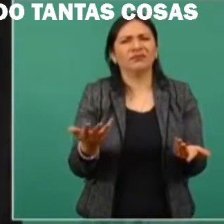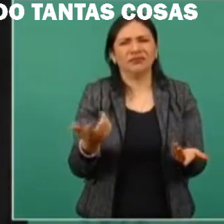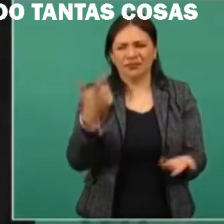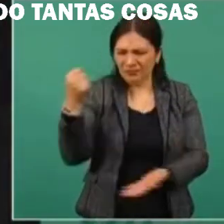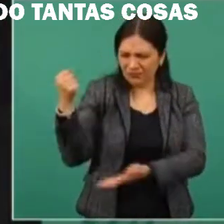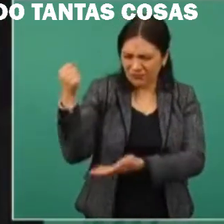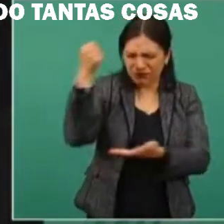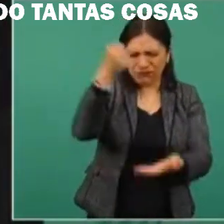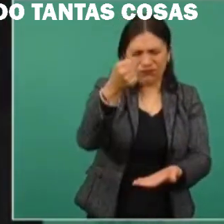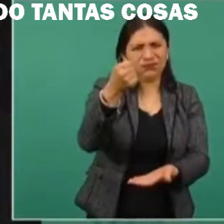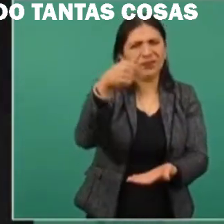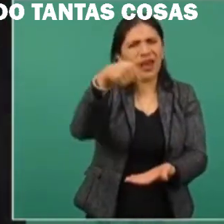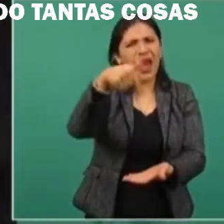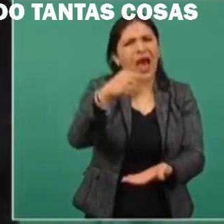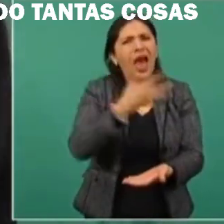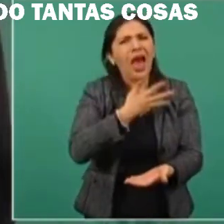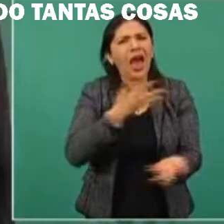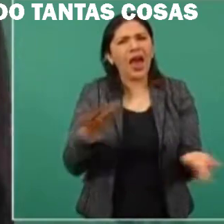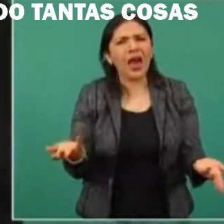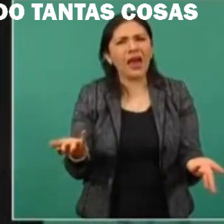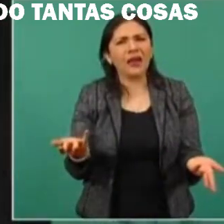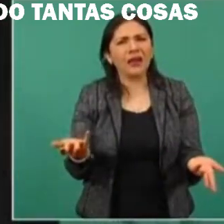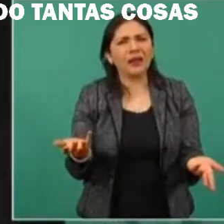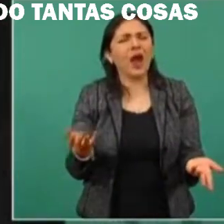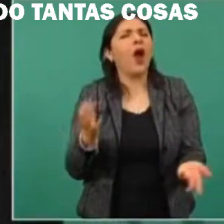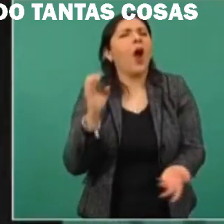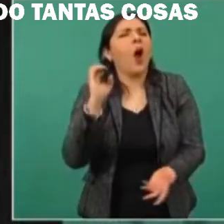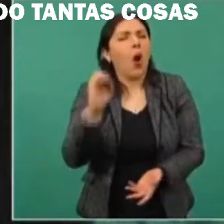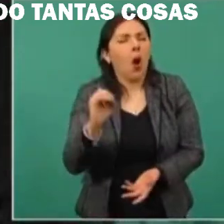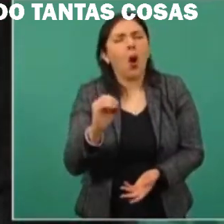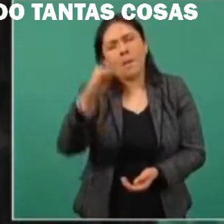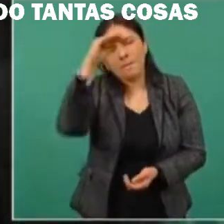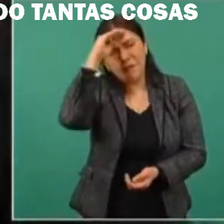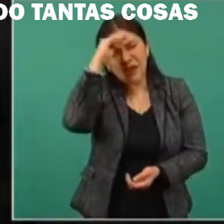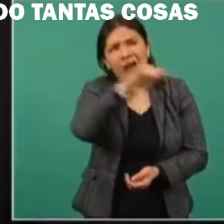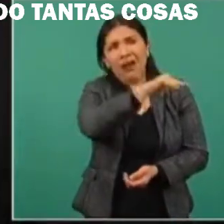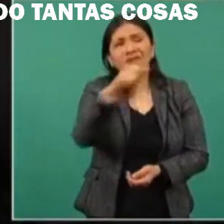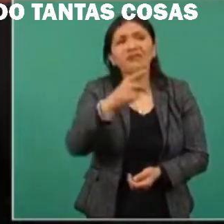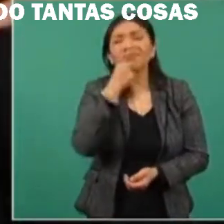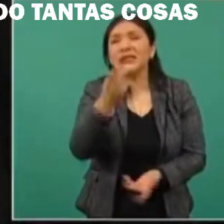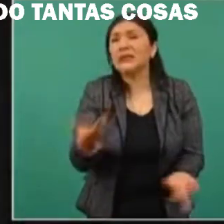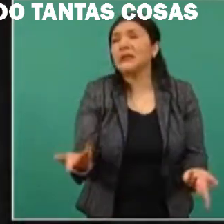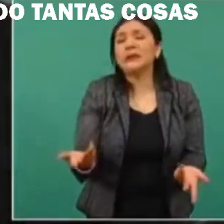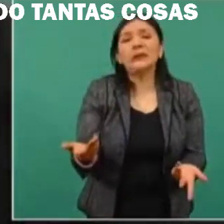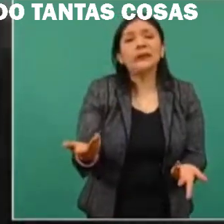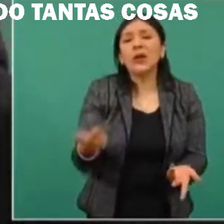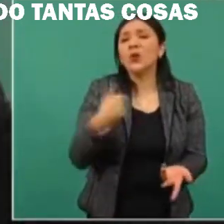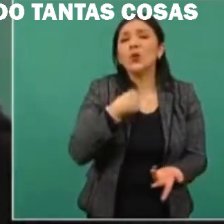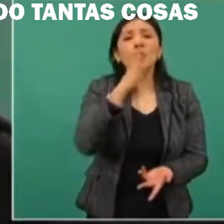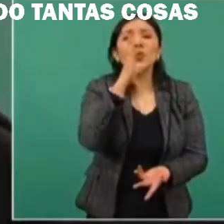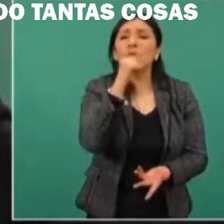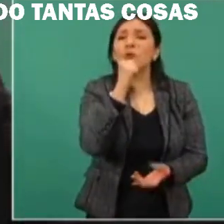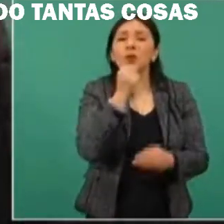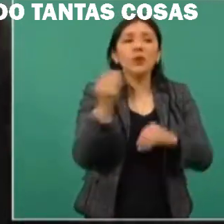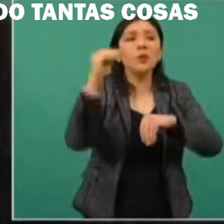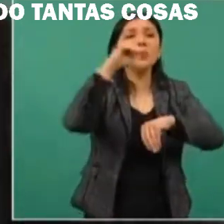recursos, y aunque dijeran no vamos a poder instalar